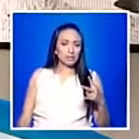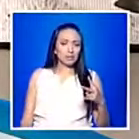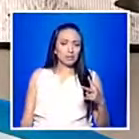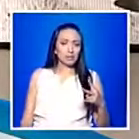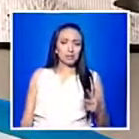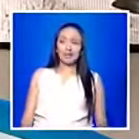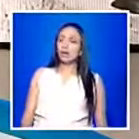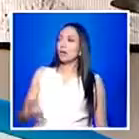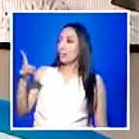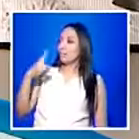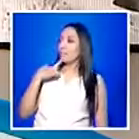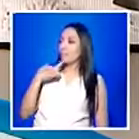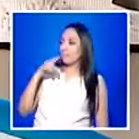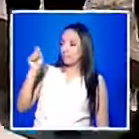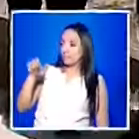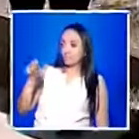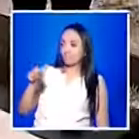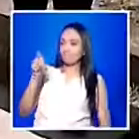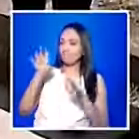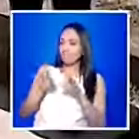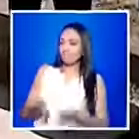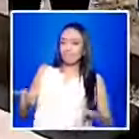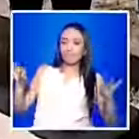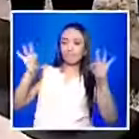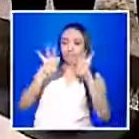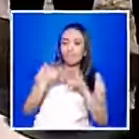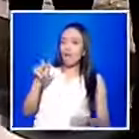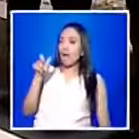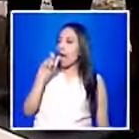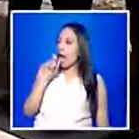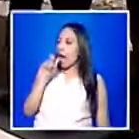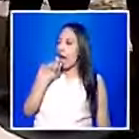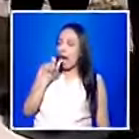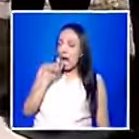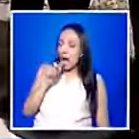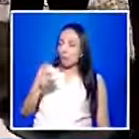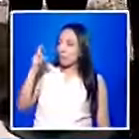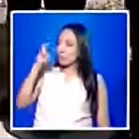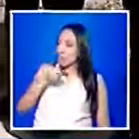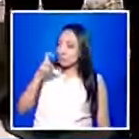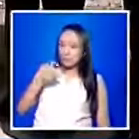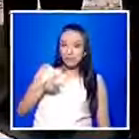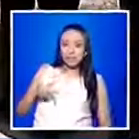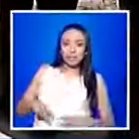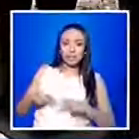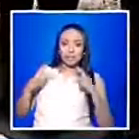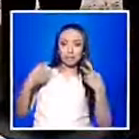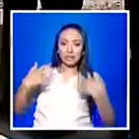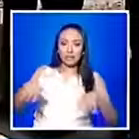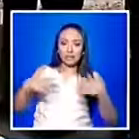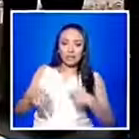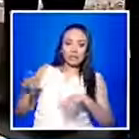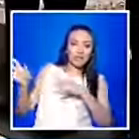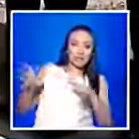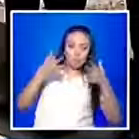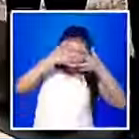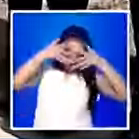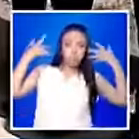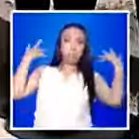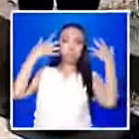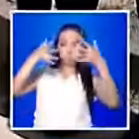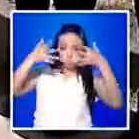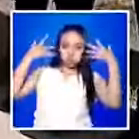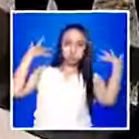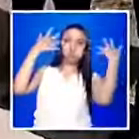Como lo has dicho, es vital, es para la vida diaria, para todo se necesita el agua. ¡Qué viento que hace acá, señores! ¡Qué